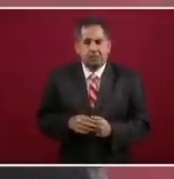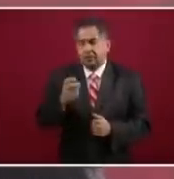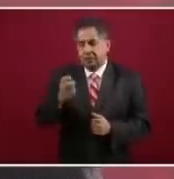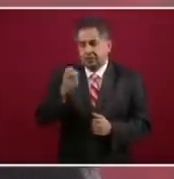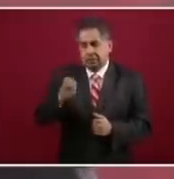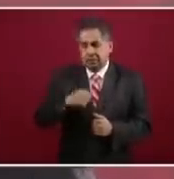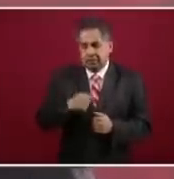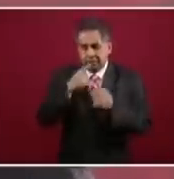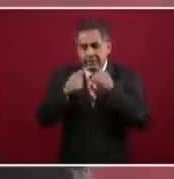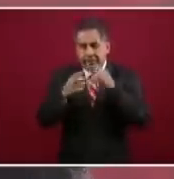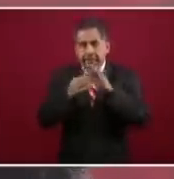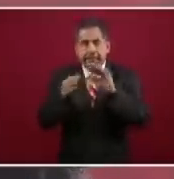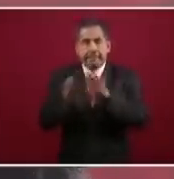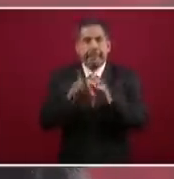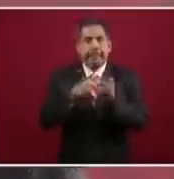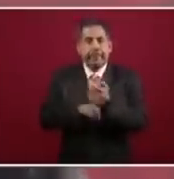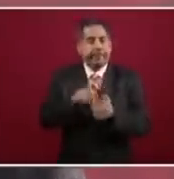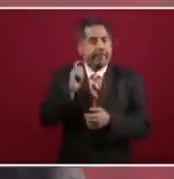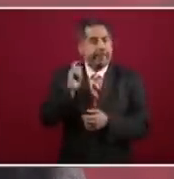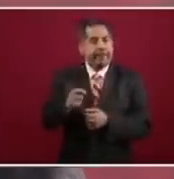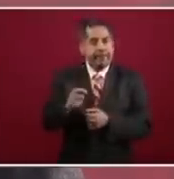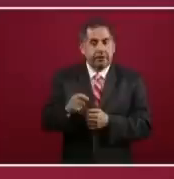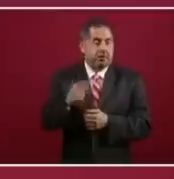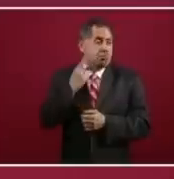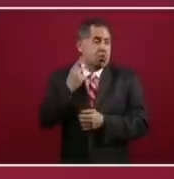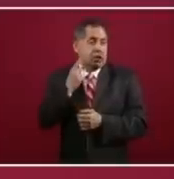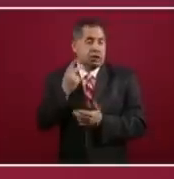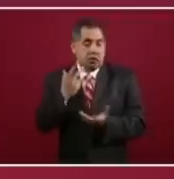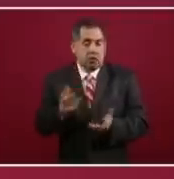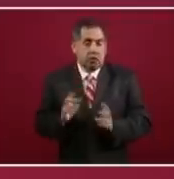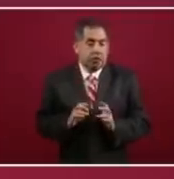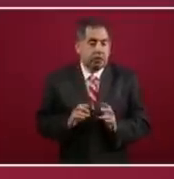por eso hablo de que si es un asunto político